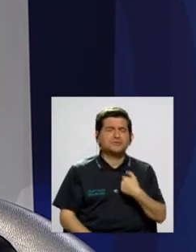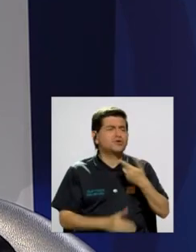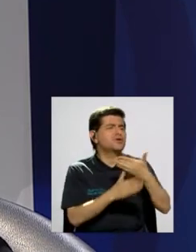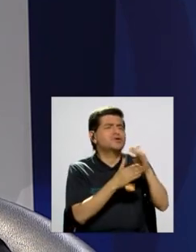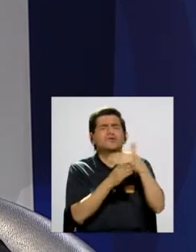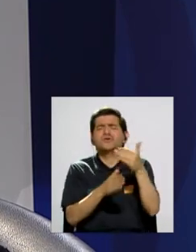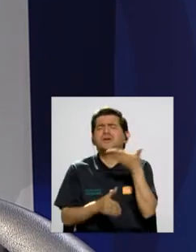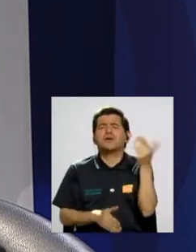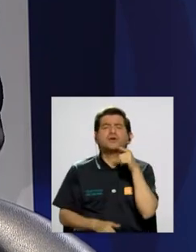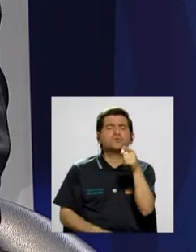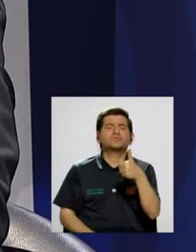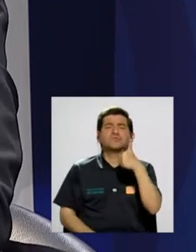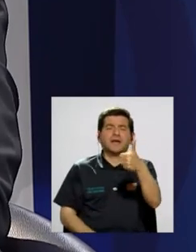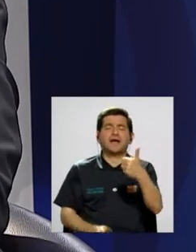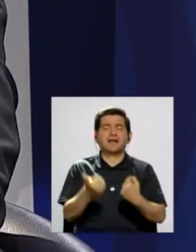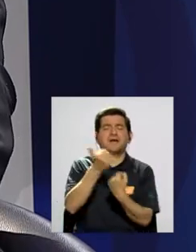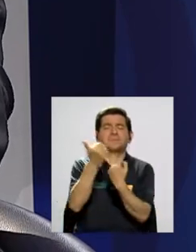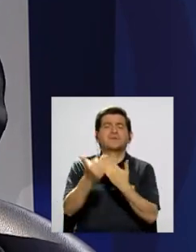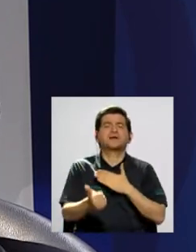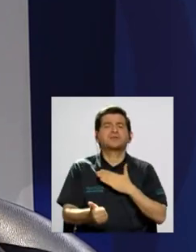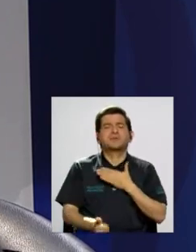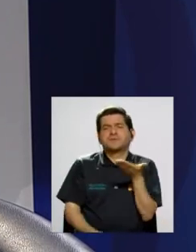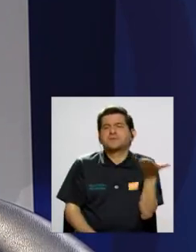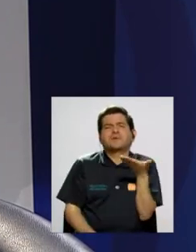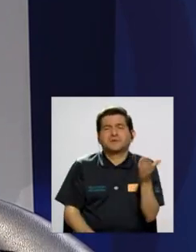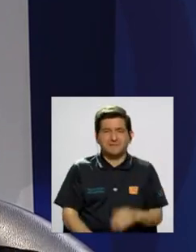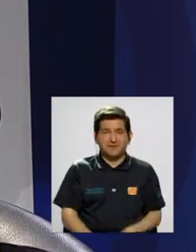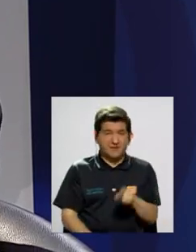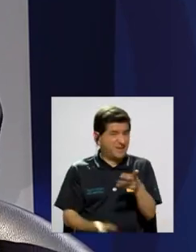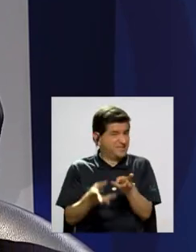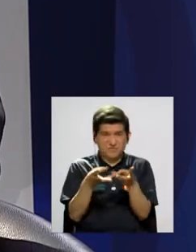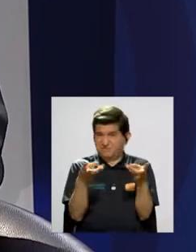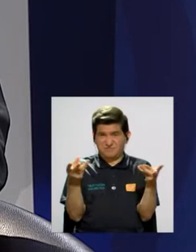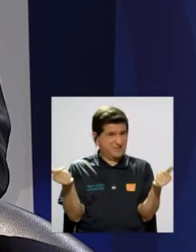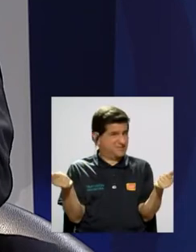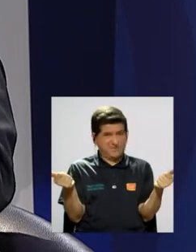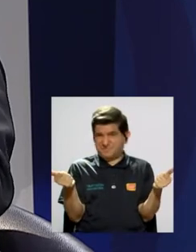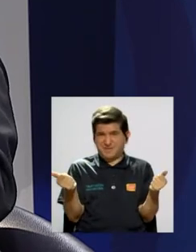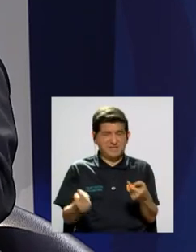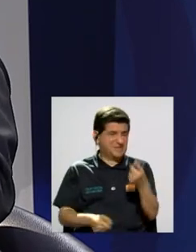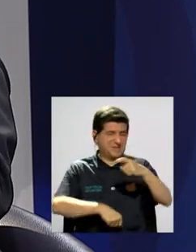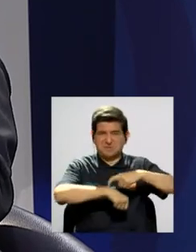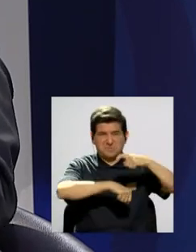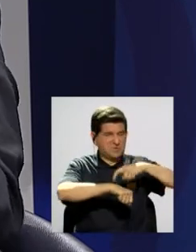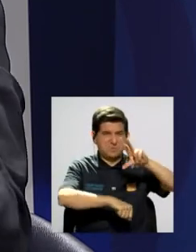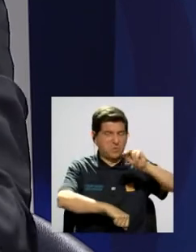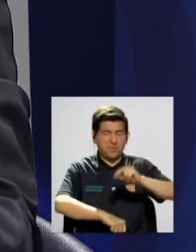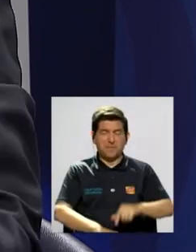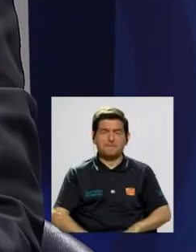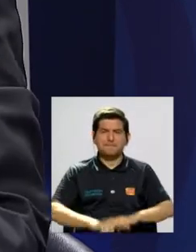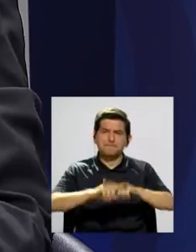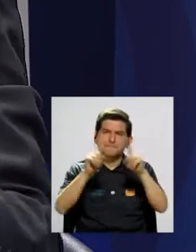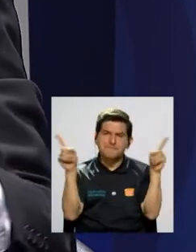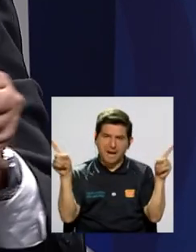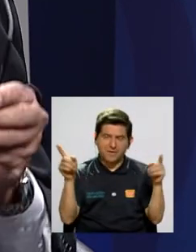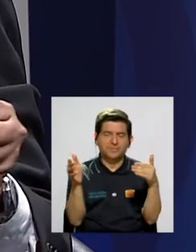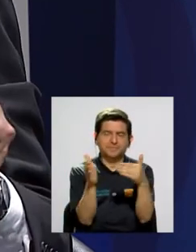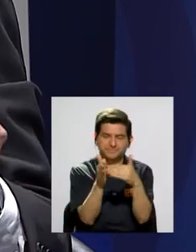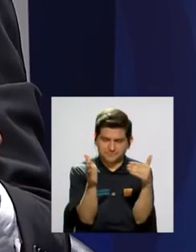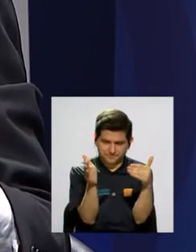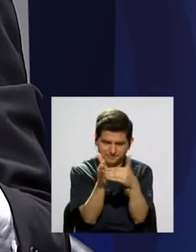y qué gana usted por estar conmigo, eso no ha desaparecido ni va a desaparecer en el corto plazo. Pero entonces, ¿verdad? De